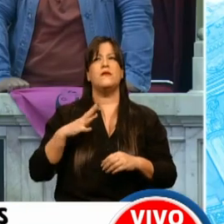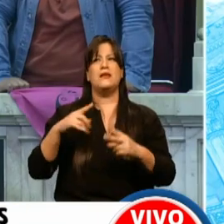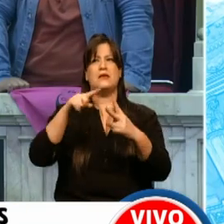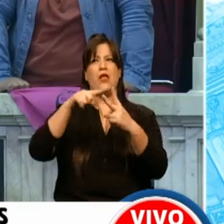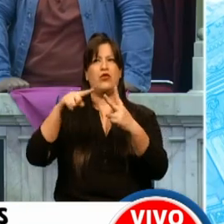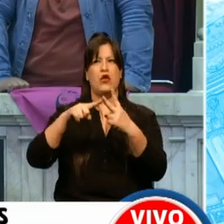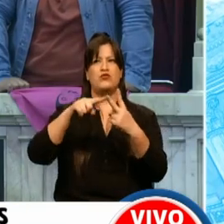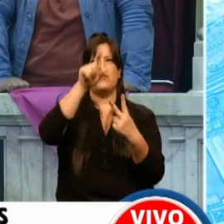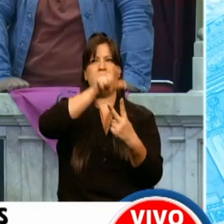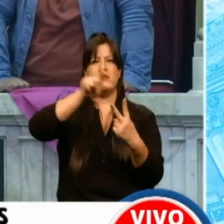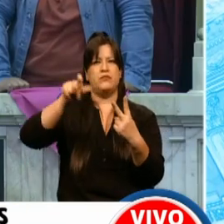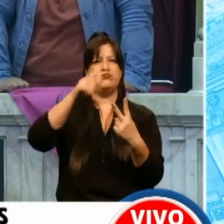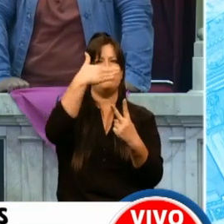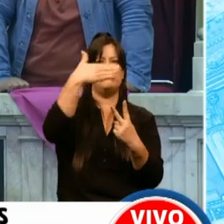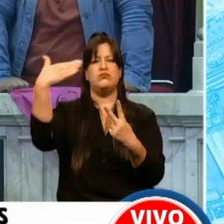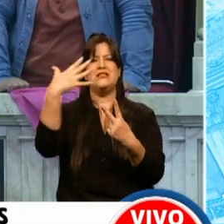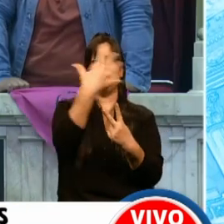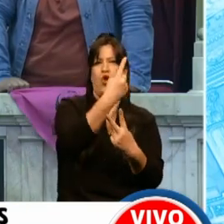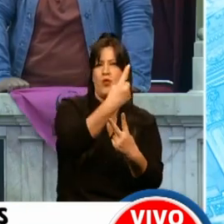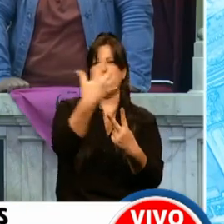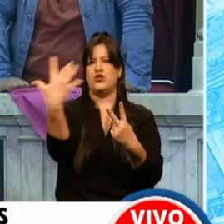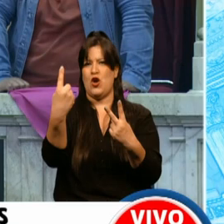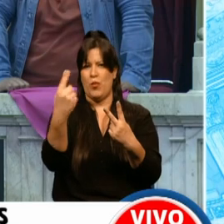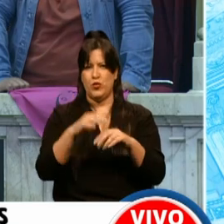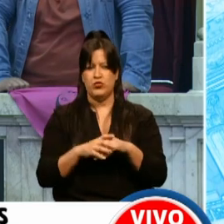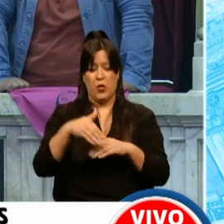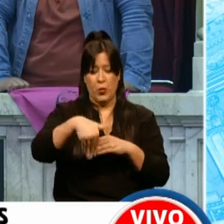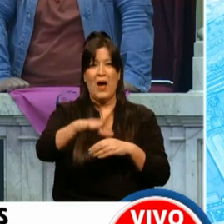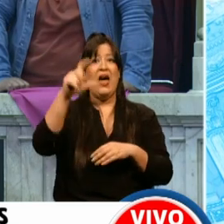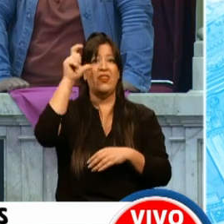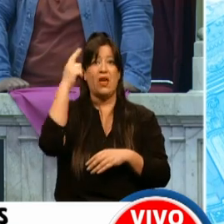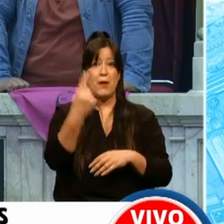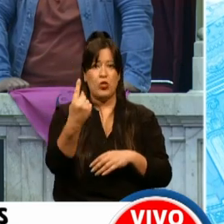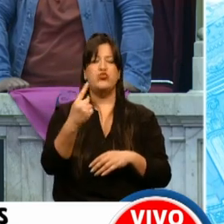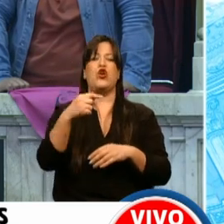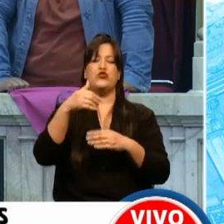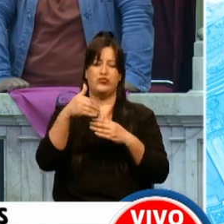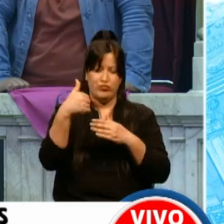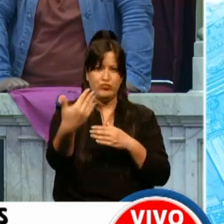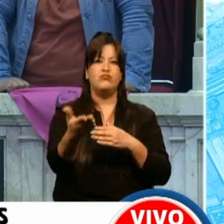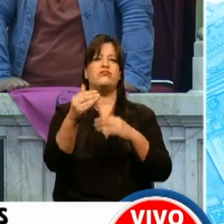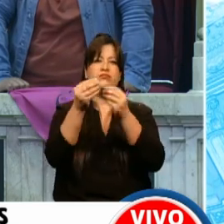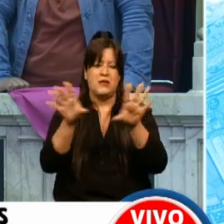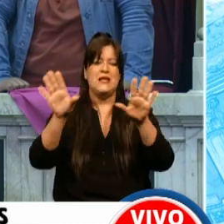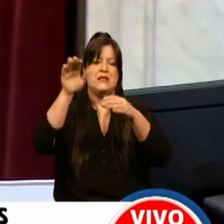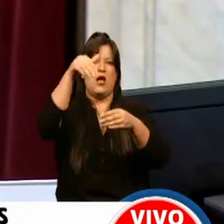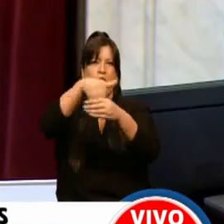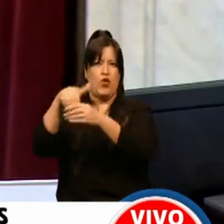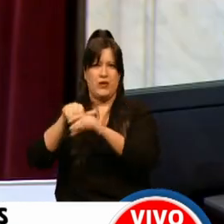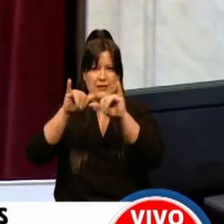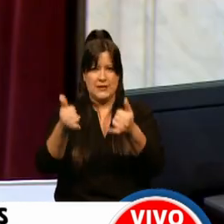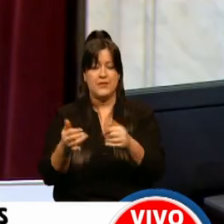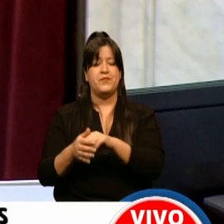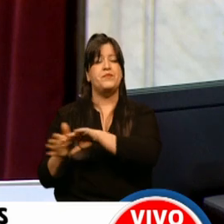oradoras de 5 minutos en 10 minutos vamos a proceder a votar tiene la